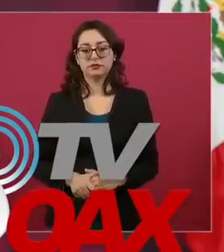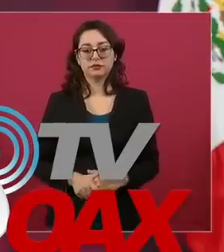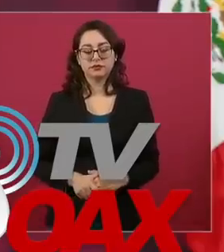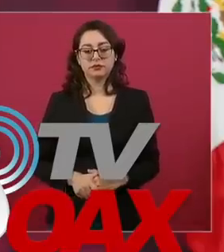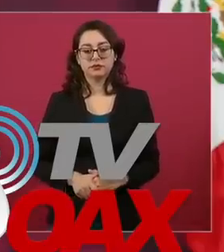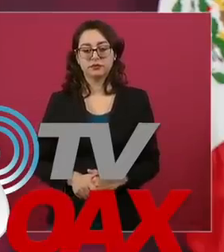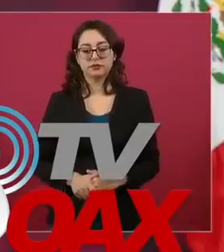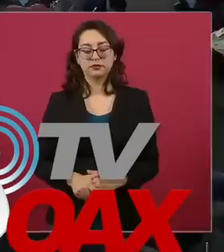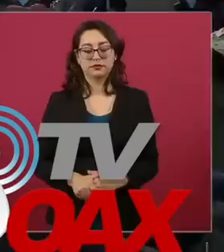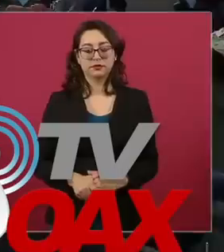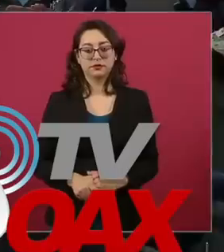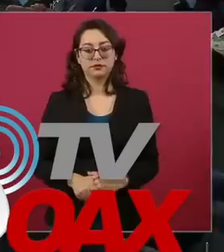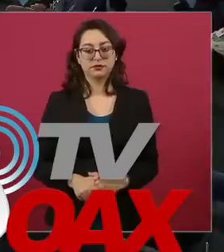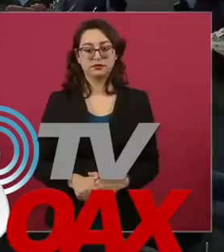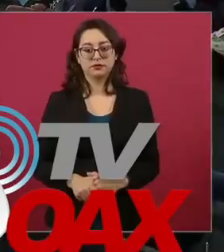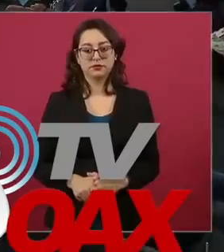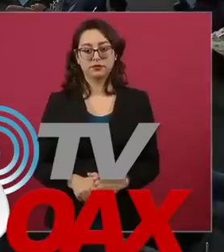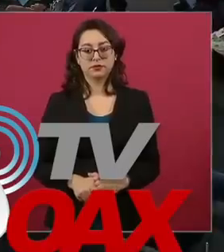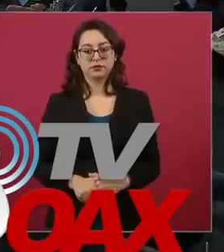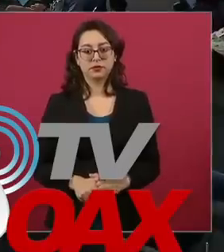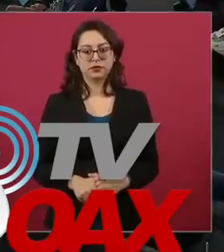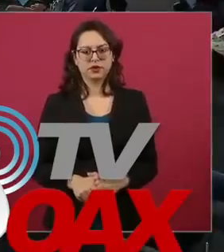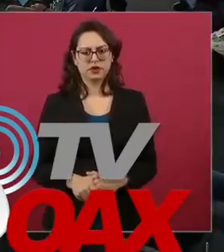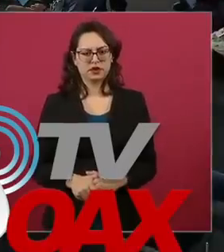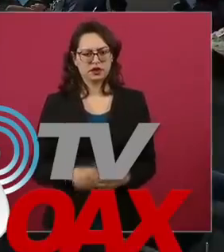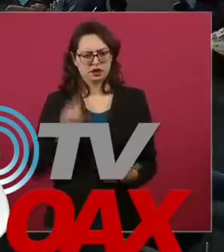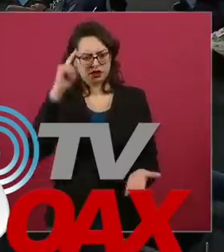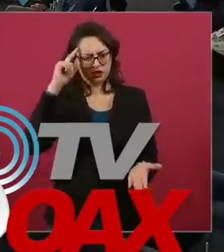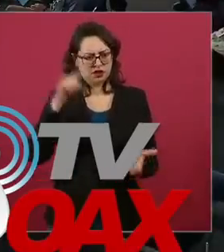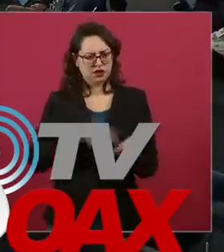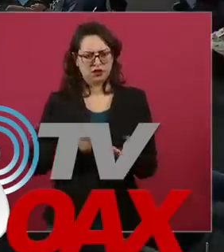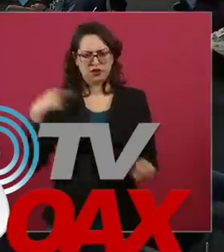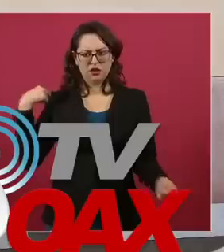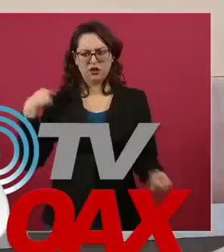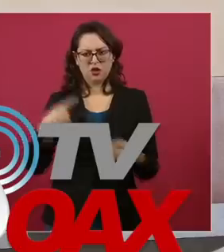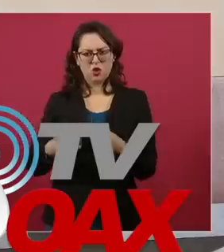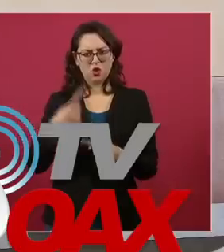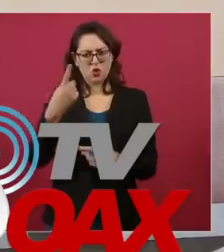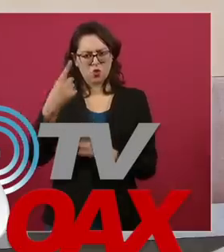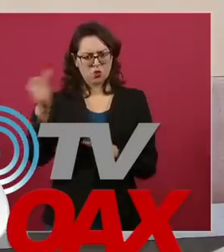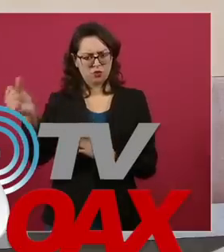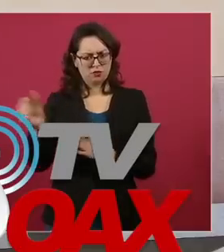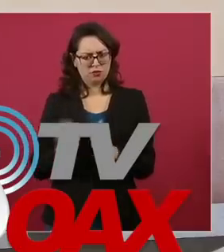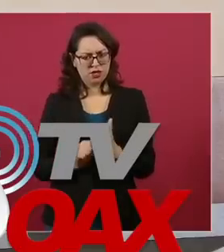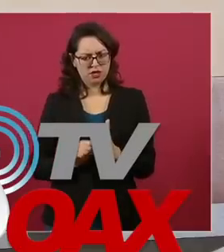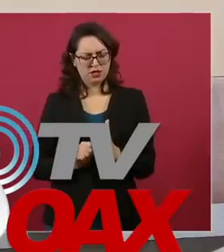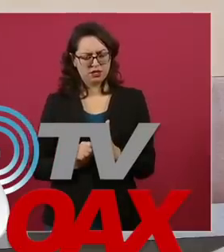no sé si ya se venció el mes. Habíamos dicho un mes.